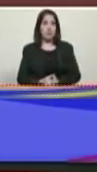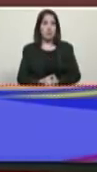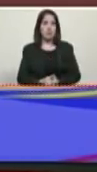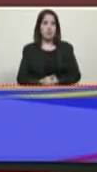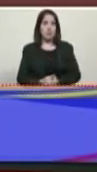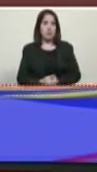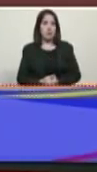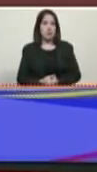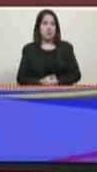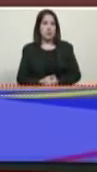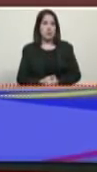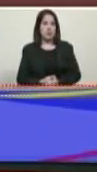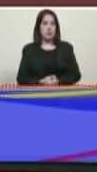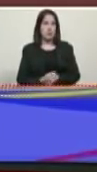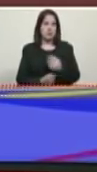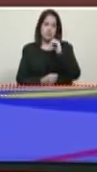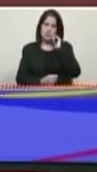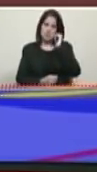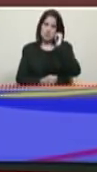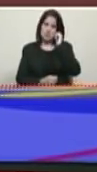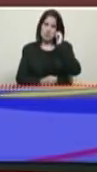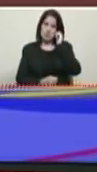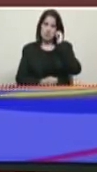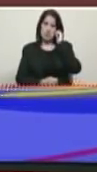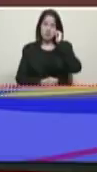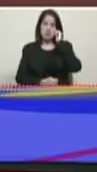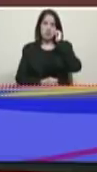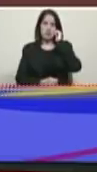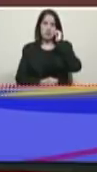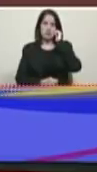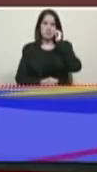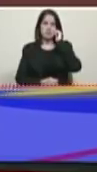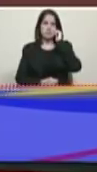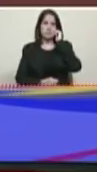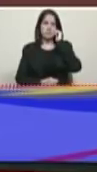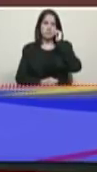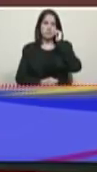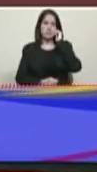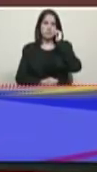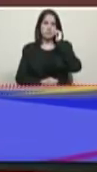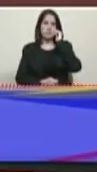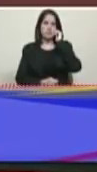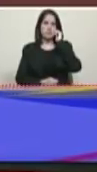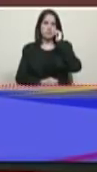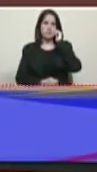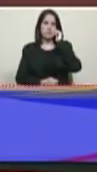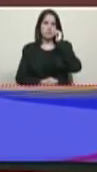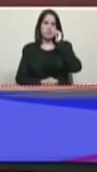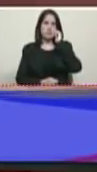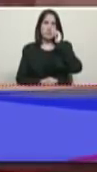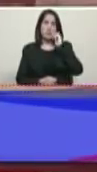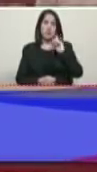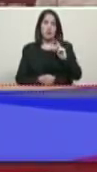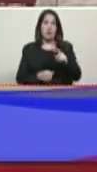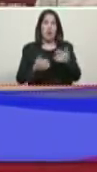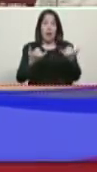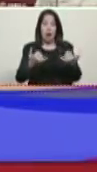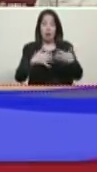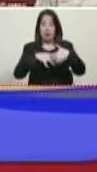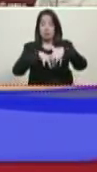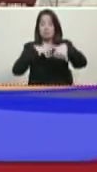eso transformó la expansión de población la creación de barrios ciudades